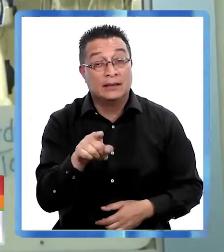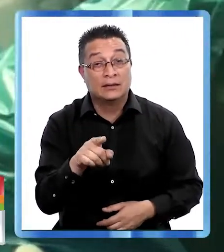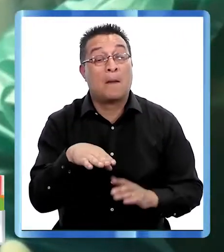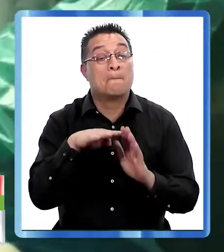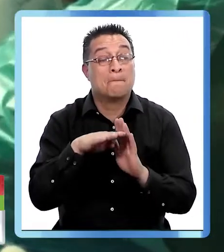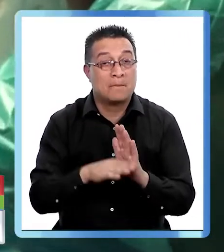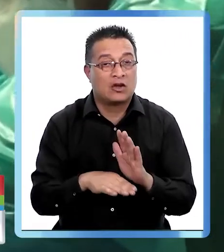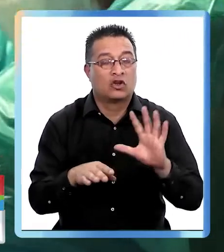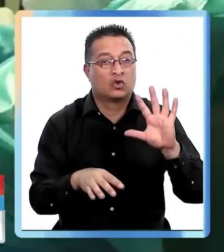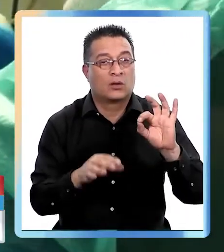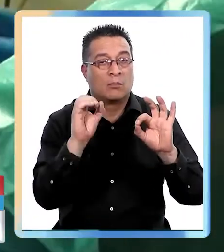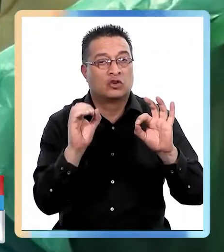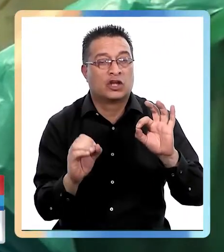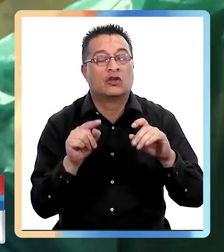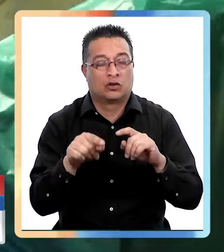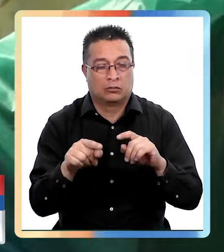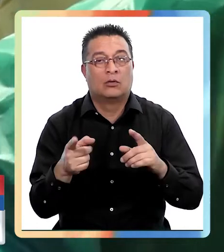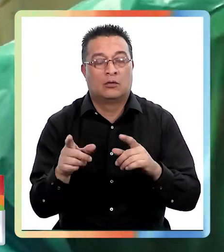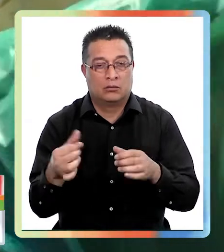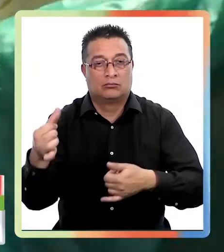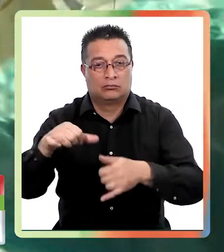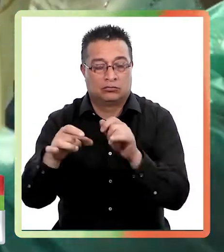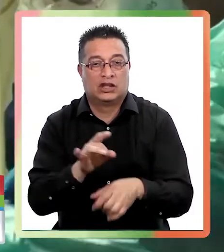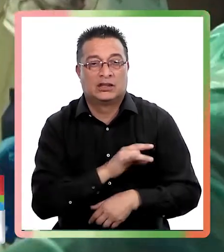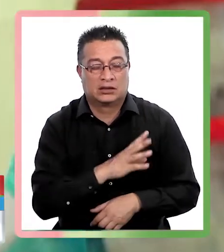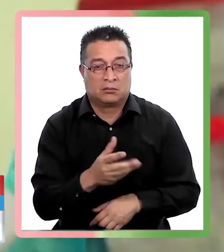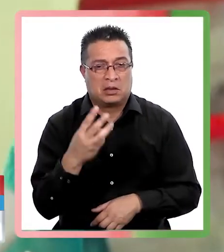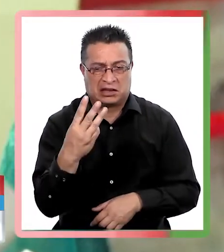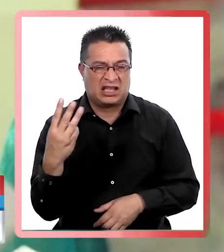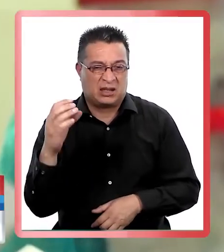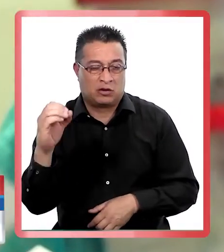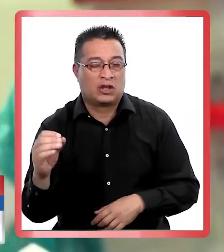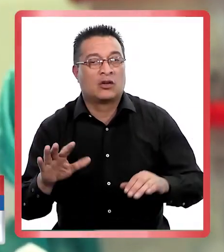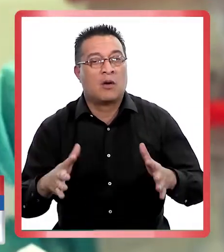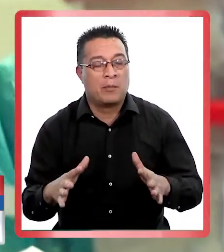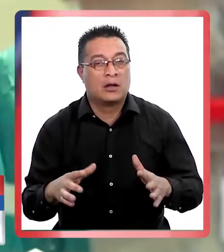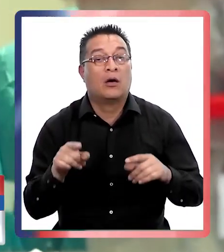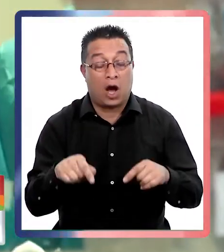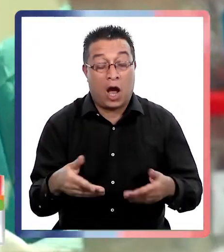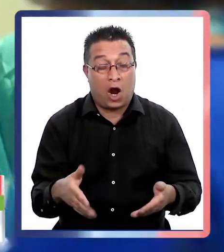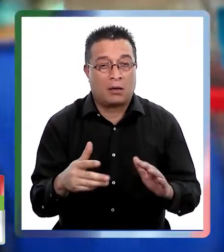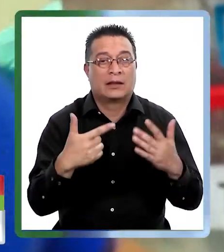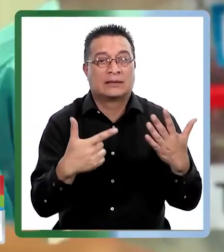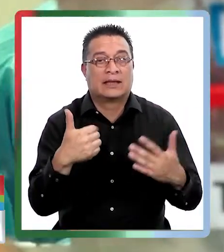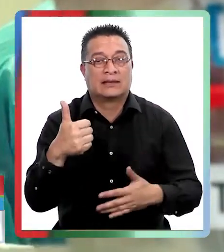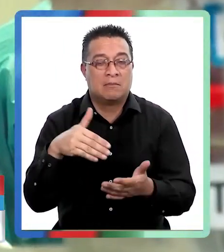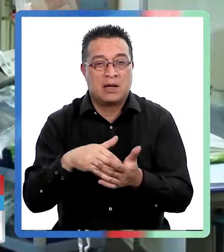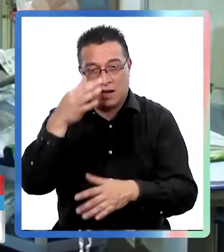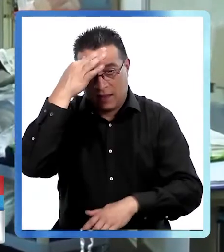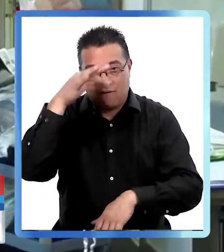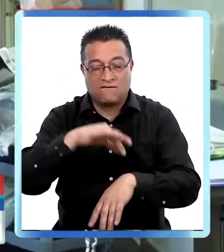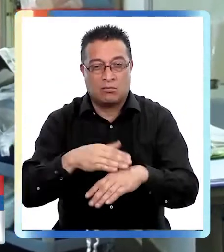es menos de la mitad de la capacidad de los laboratorios en Chile, prácticamente un tercio. En estos momentos hay más de